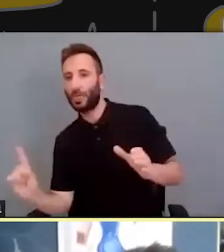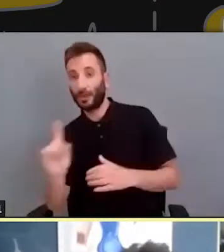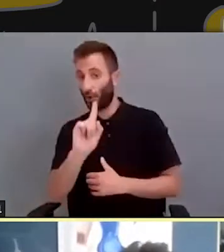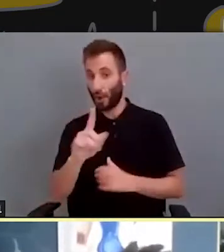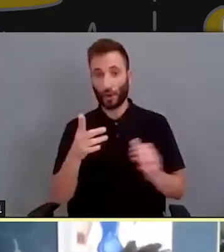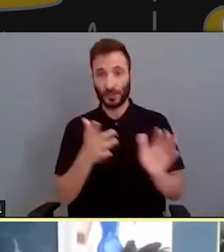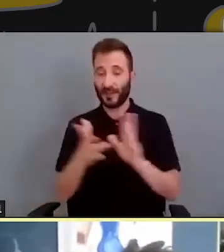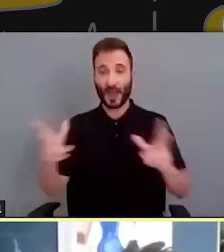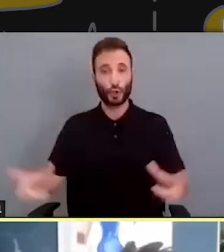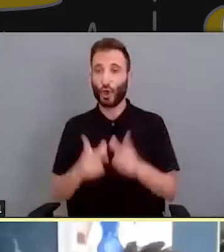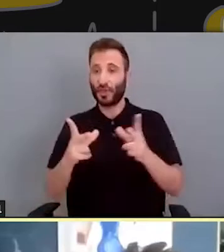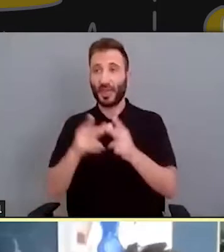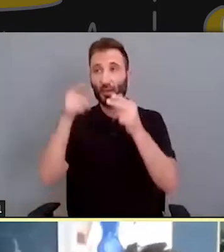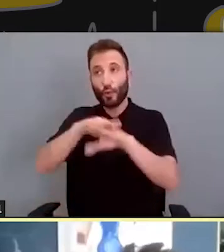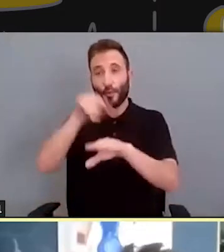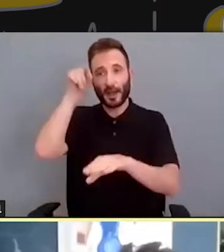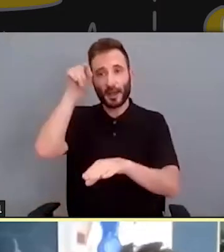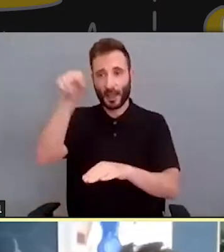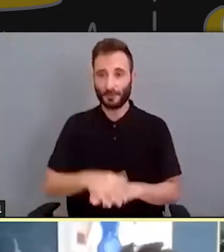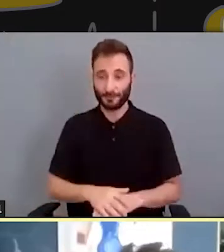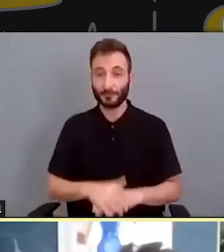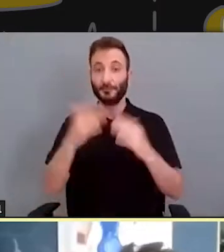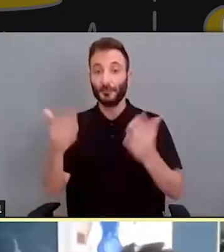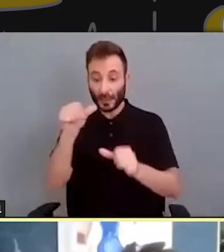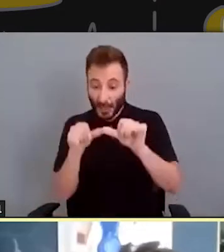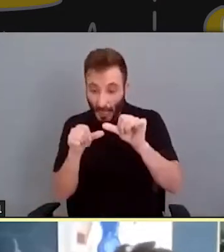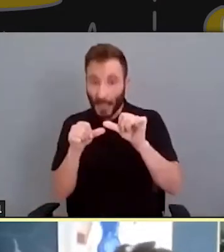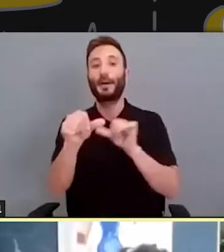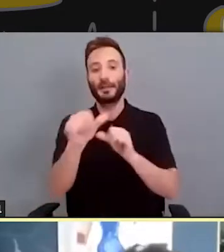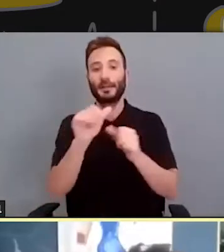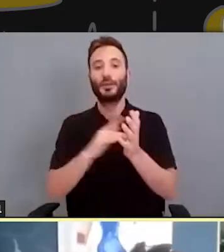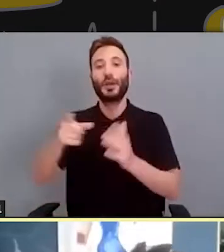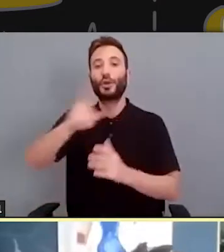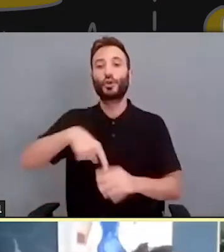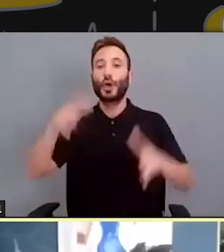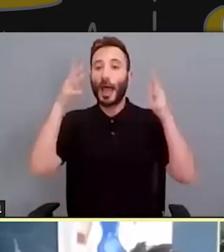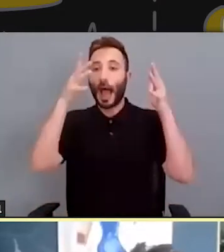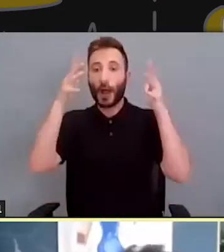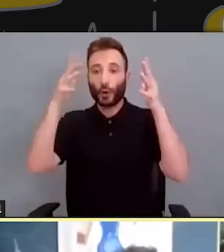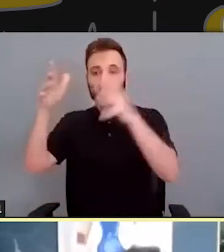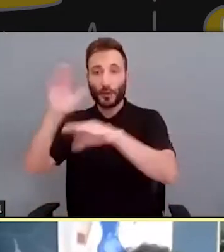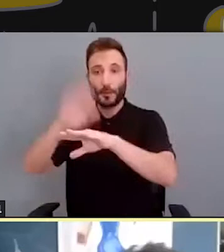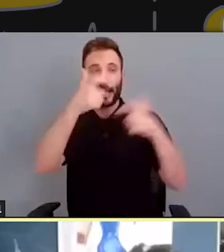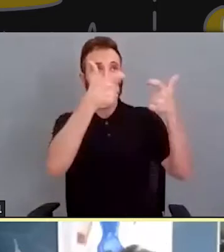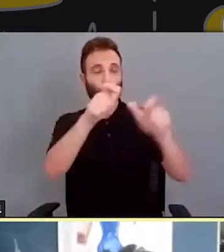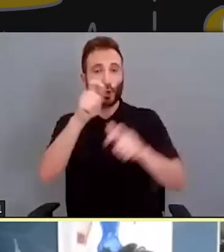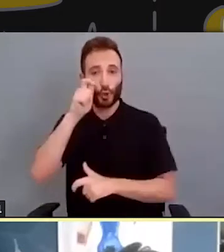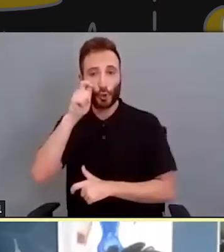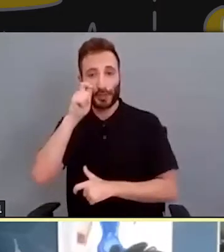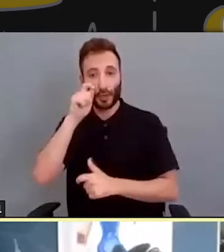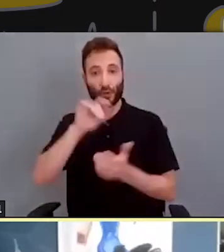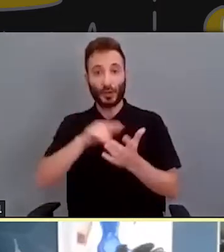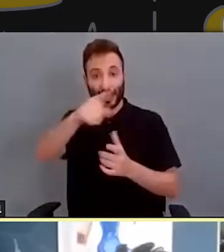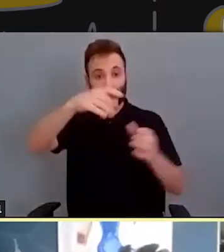que ha hecho esto. Entonces, pues, partiendo de esto, hemos hecho recomendaciones para el sector turístico enfocado en todos estos